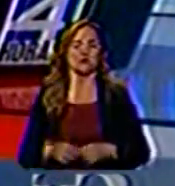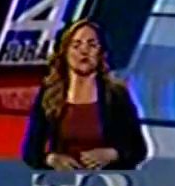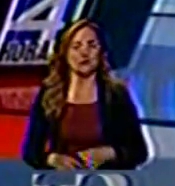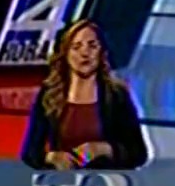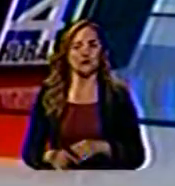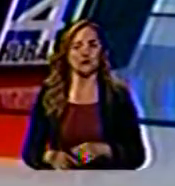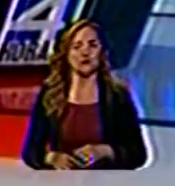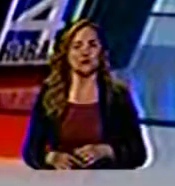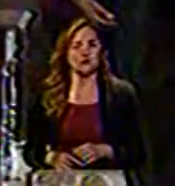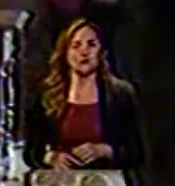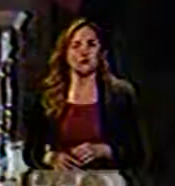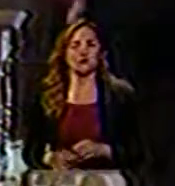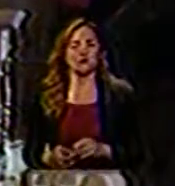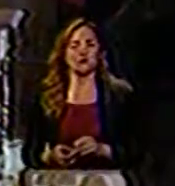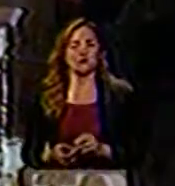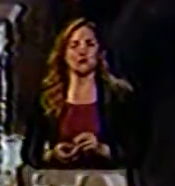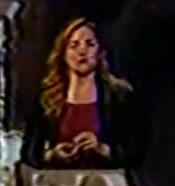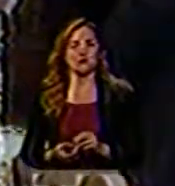sacerdotes.